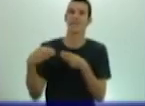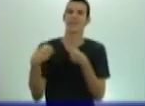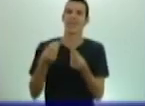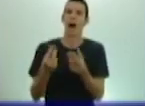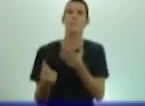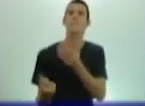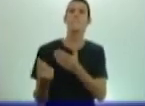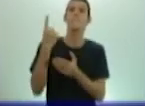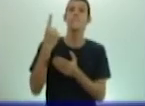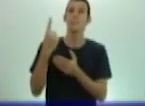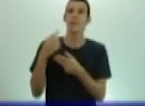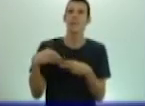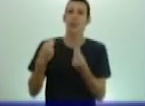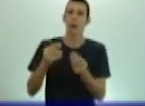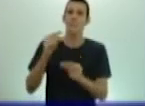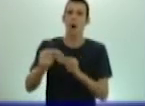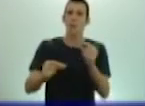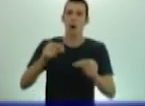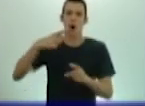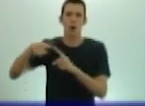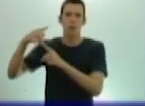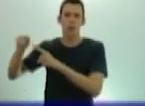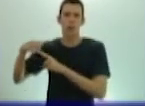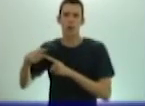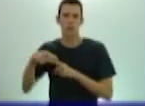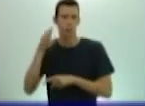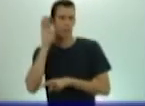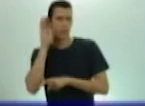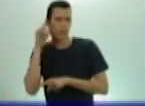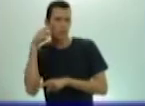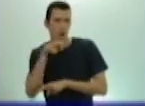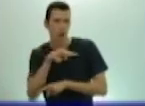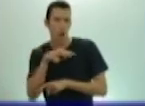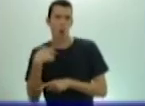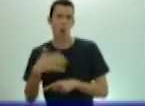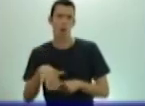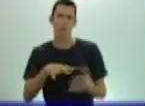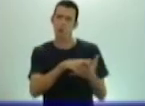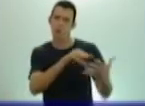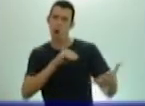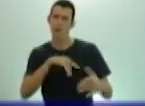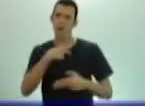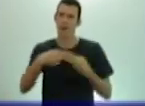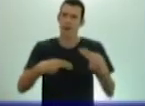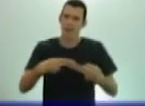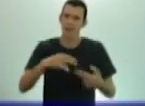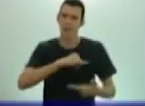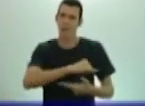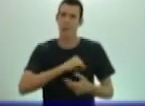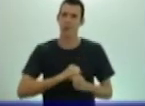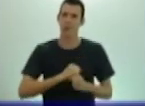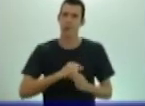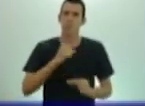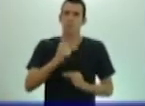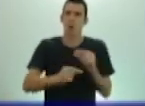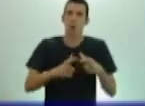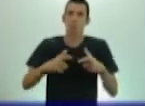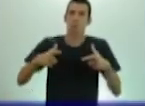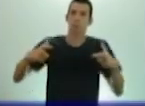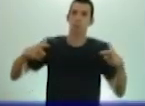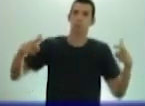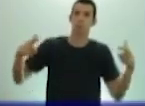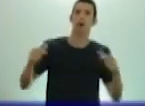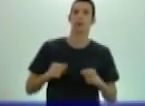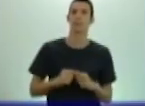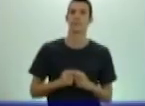proceso, que comenzó el 24 de octubre, se está desarrollando simultáneamente el segundo Congreso de los Soviets,